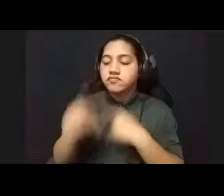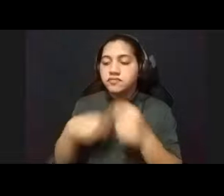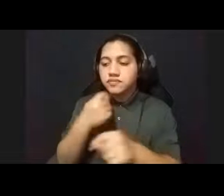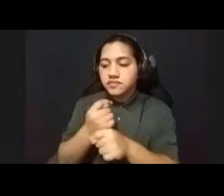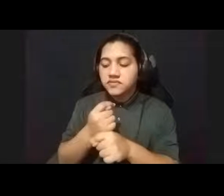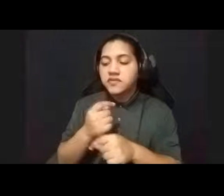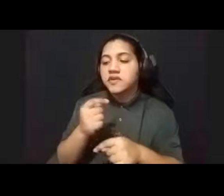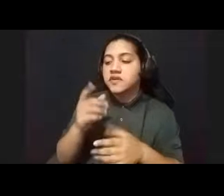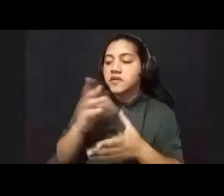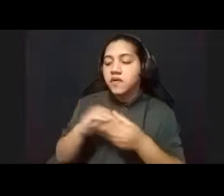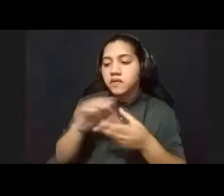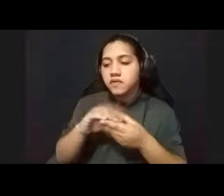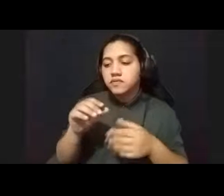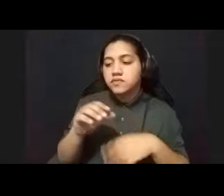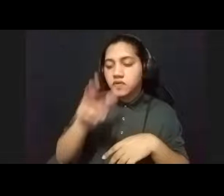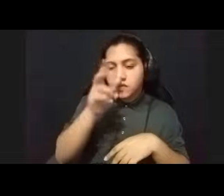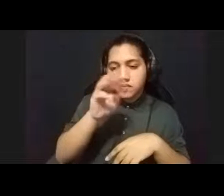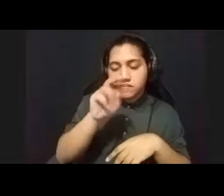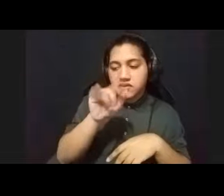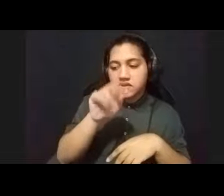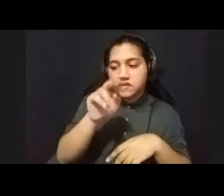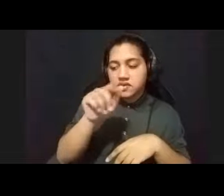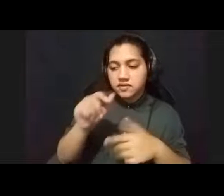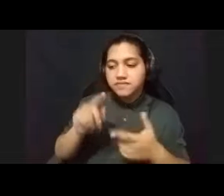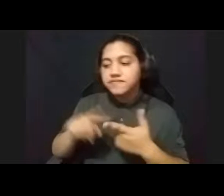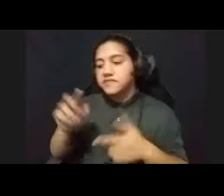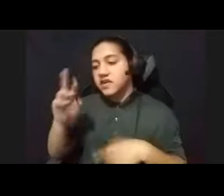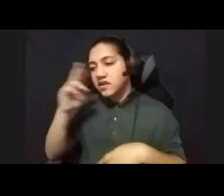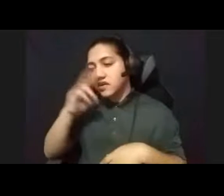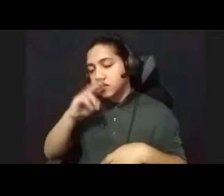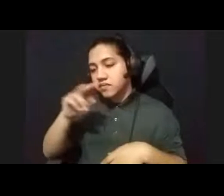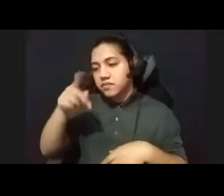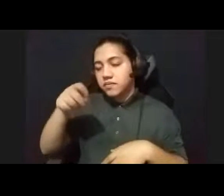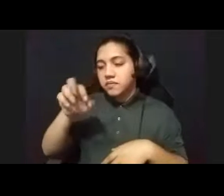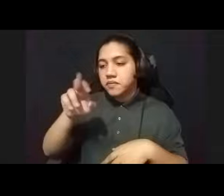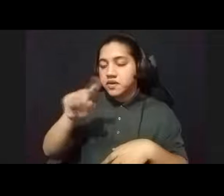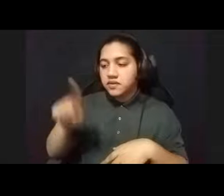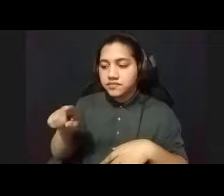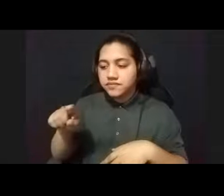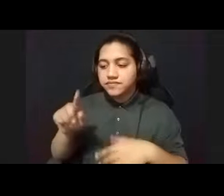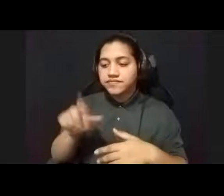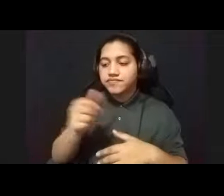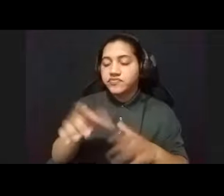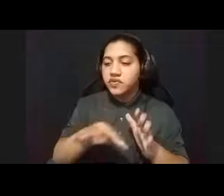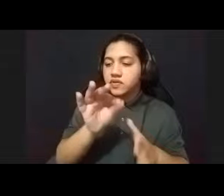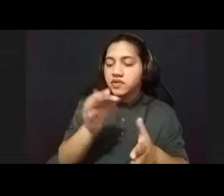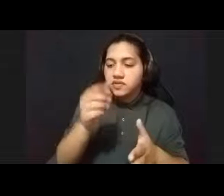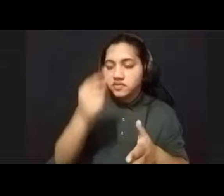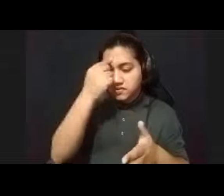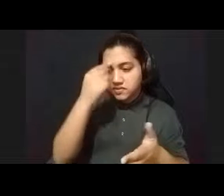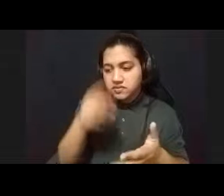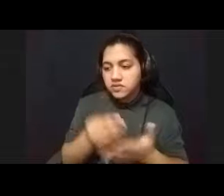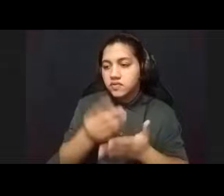En 2 de las versiones, Martina encuentra un chavo y compra polvo. En una versión donde compra